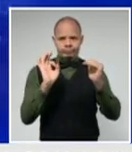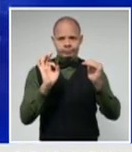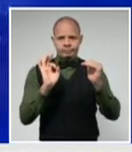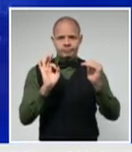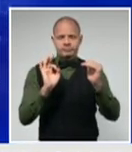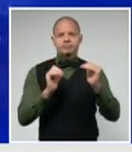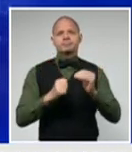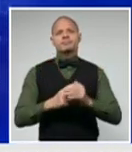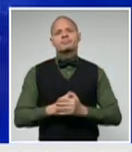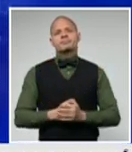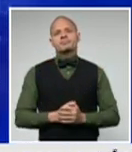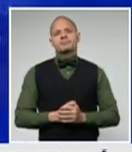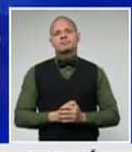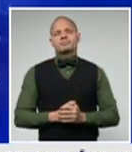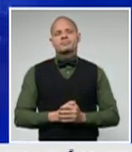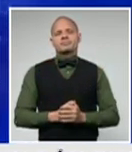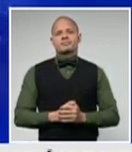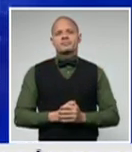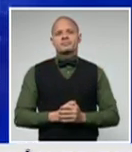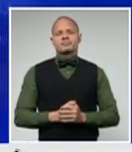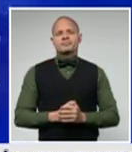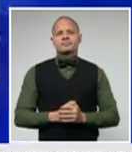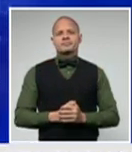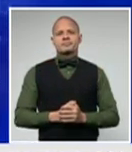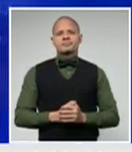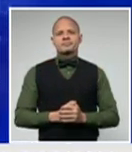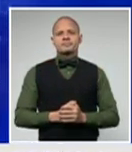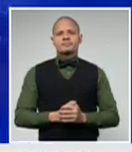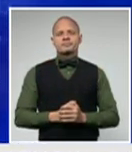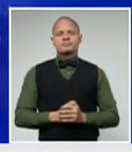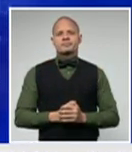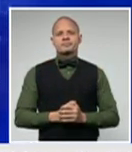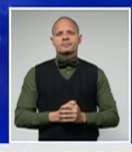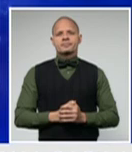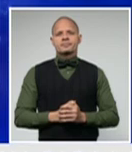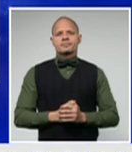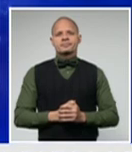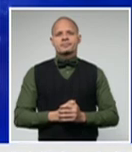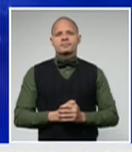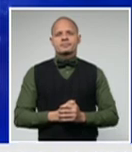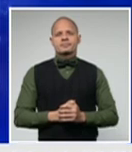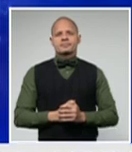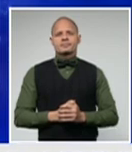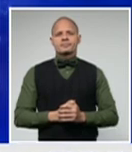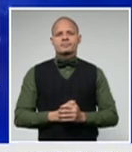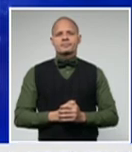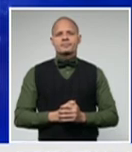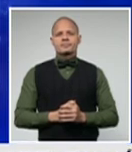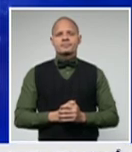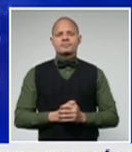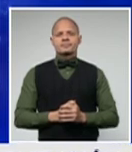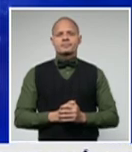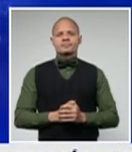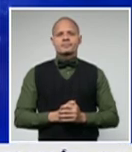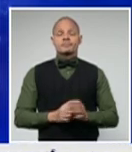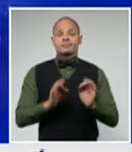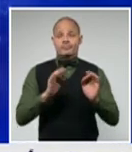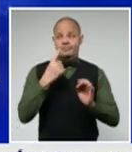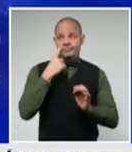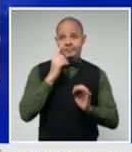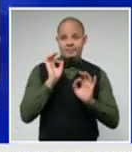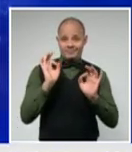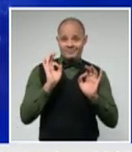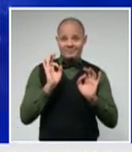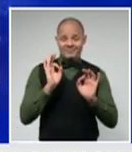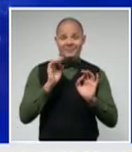encuentran ingresados por la definición que adoptó nuestro país. Ahí ustedes pueden ver que el